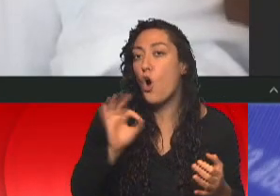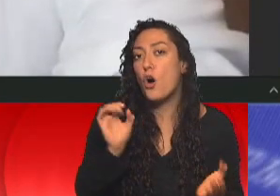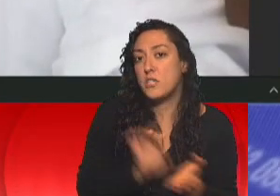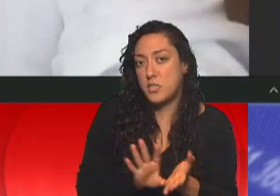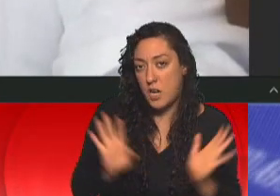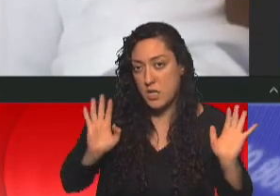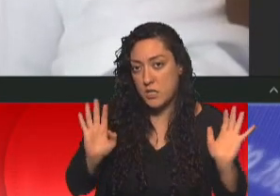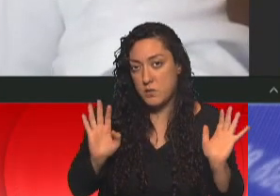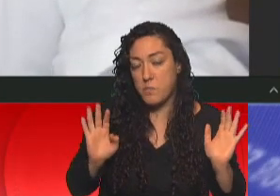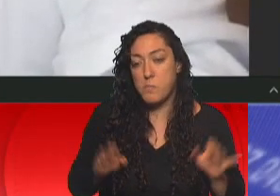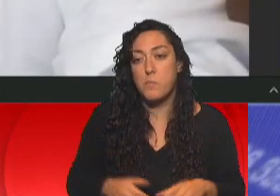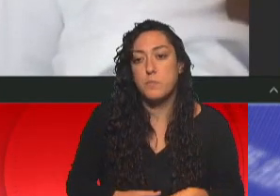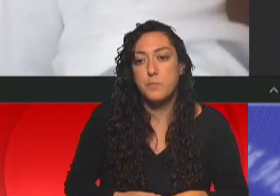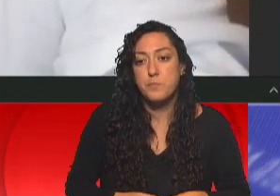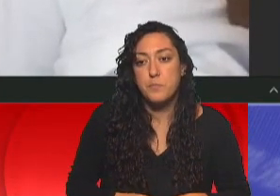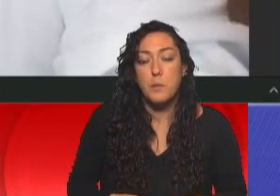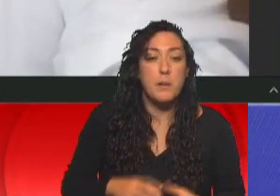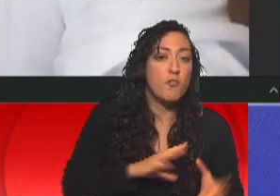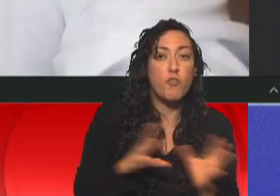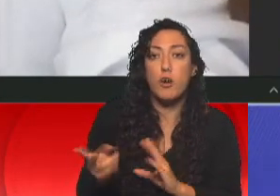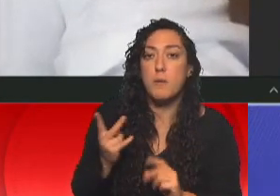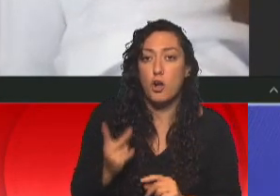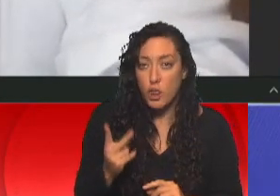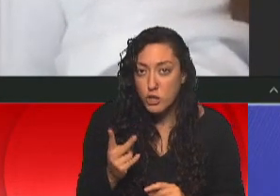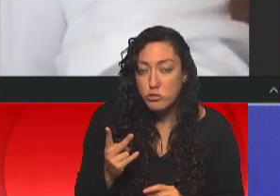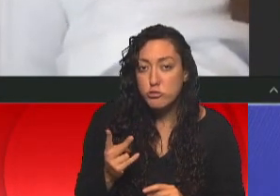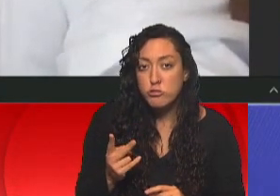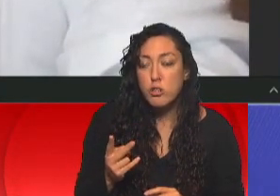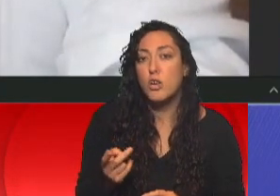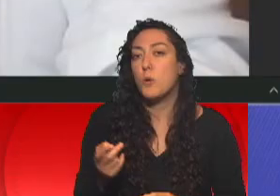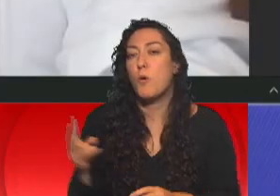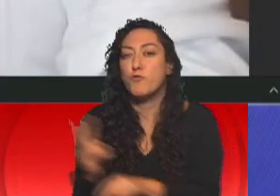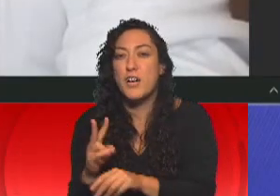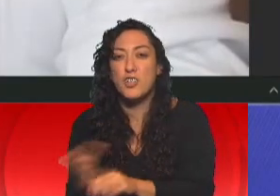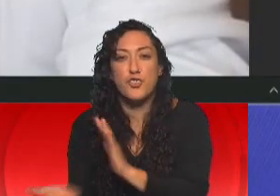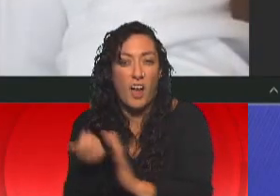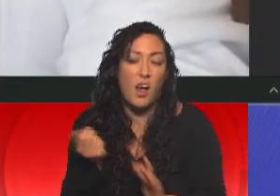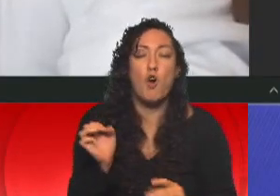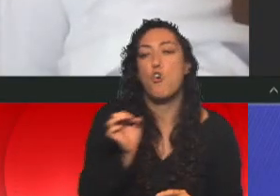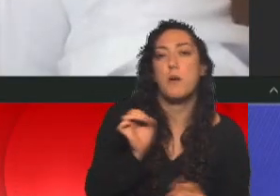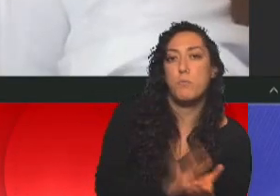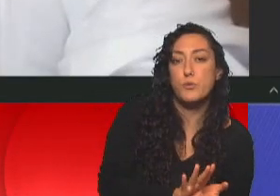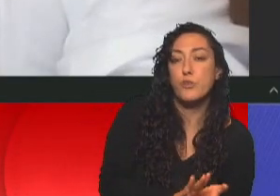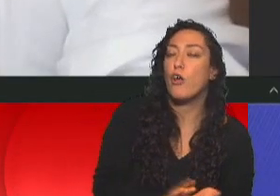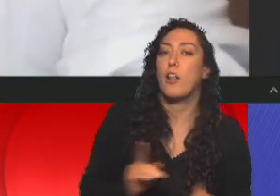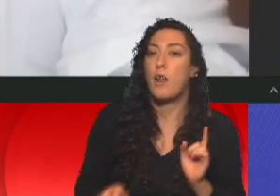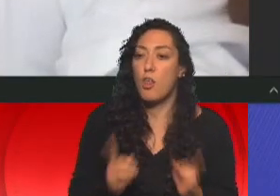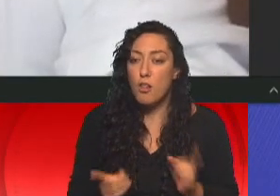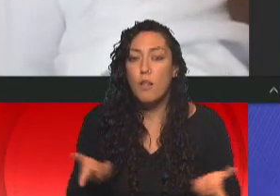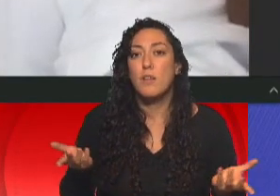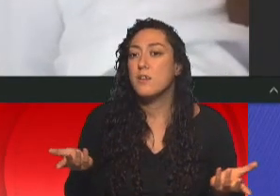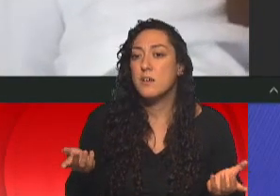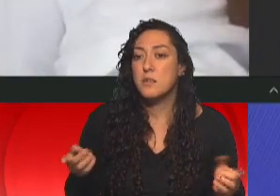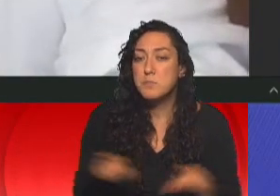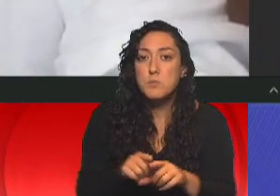eche. Lo que pasa es que en cualquiera de los dos casos, desafuero o expulsión, se necesita el